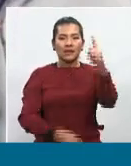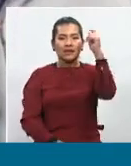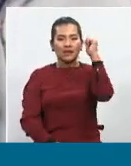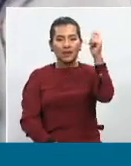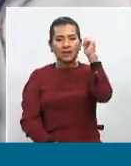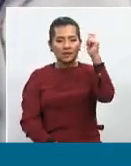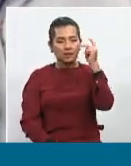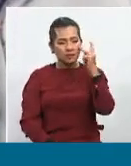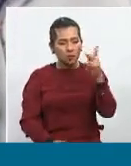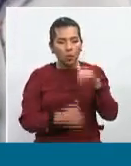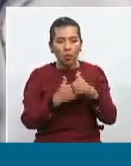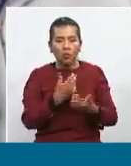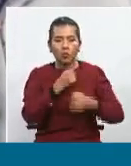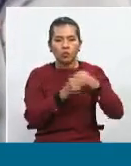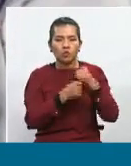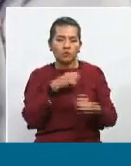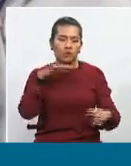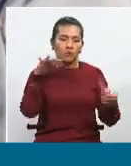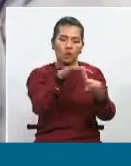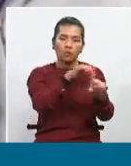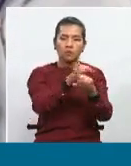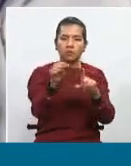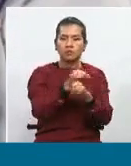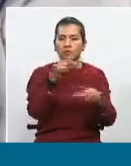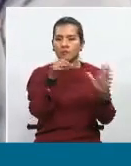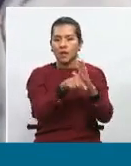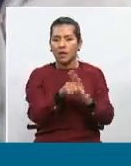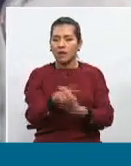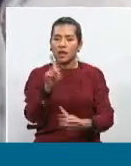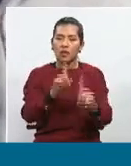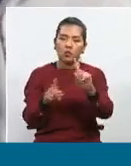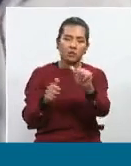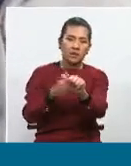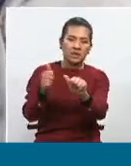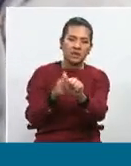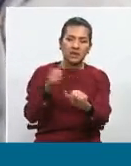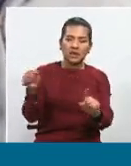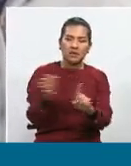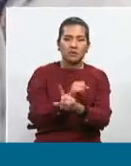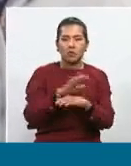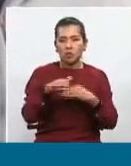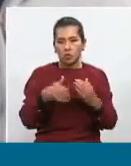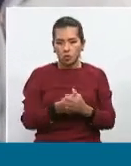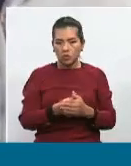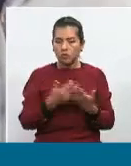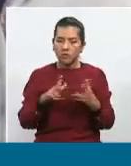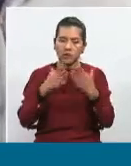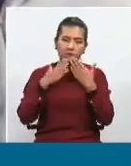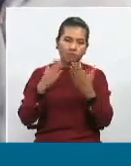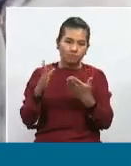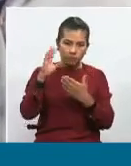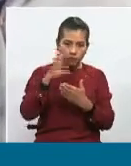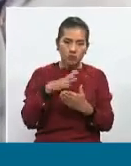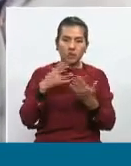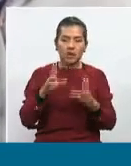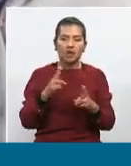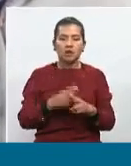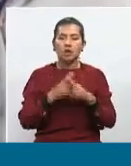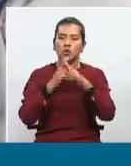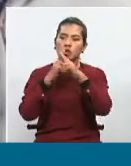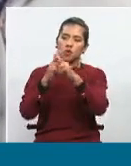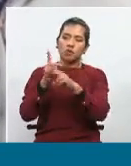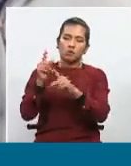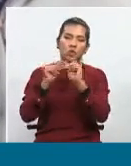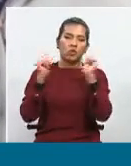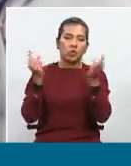en Sacaba y Sencata, nuestros torturados, nuestros perseguidos. Y gracias a él, pues, se ha podido nombrar este grupo de